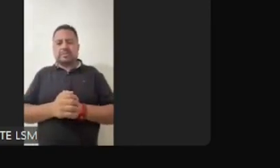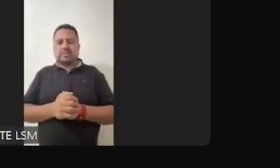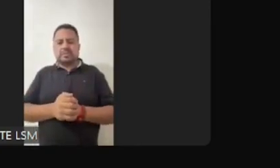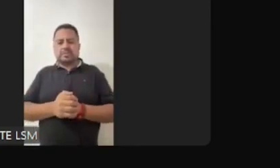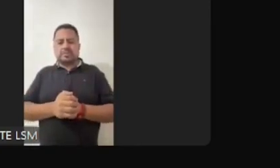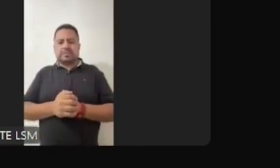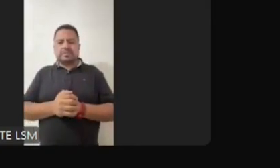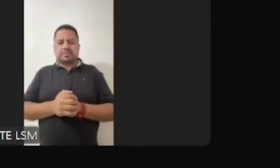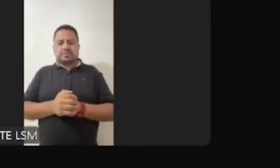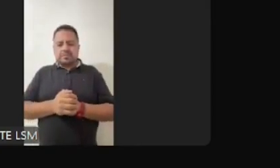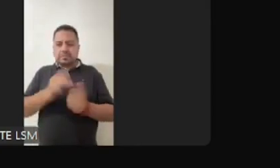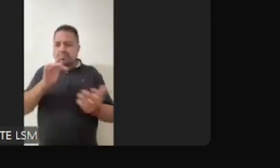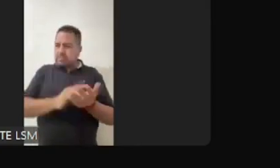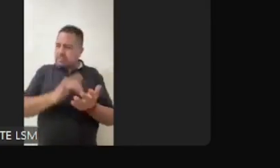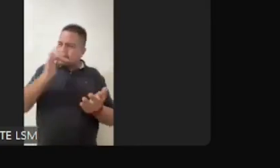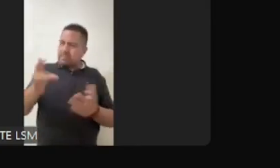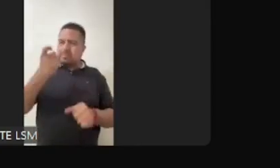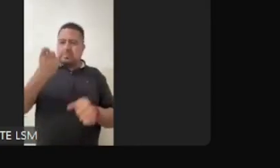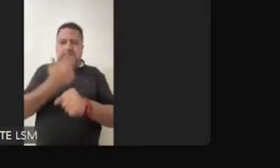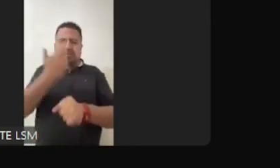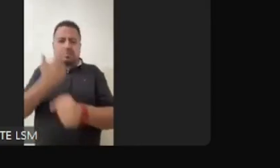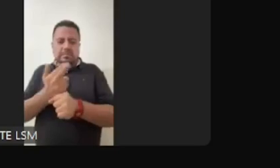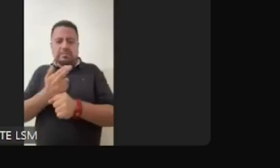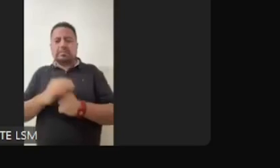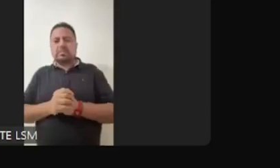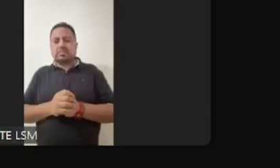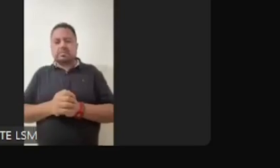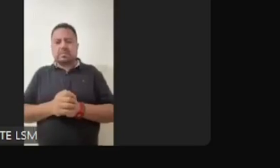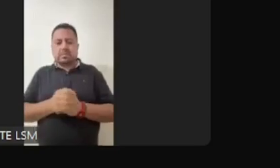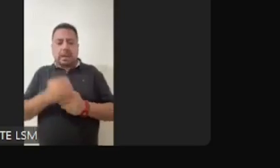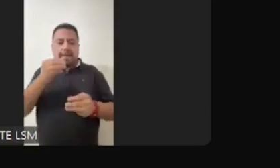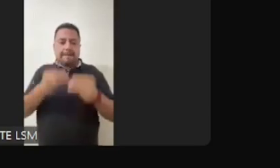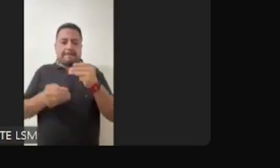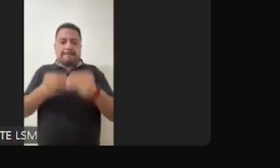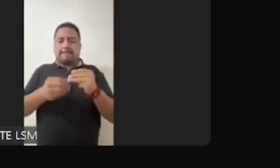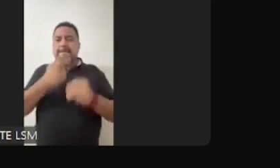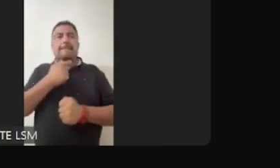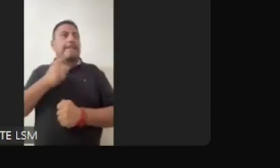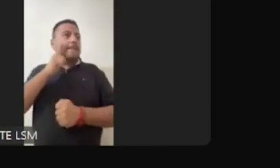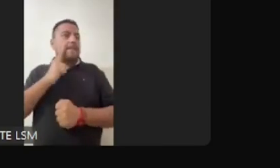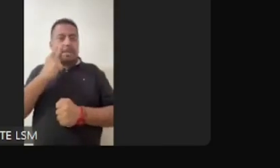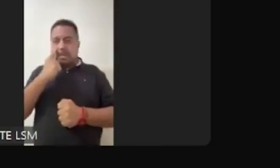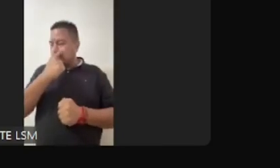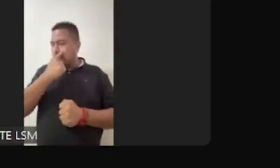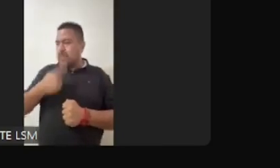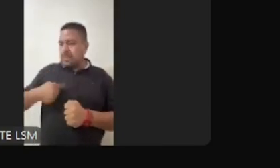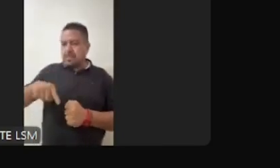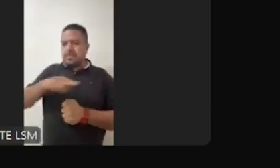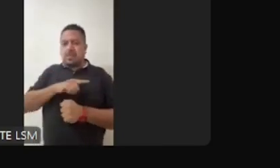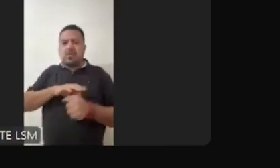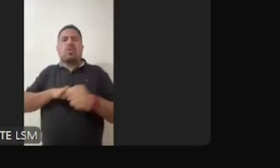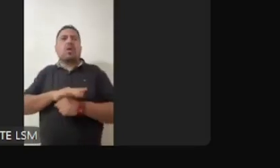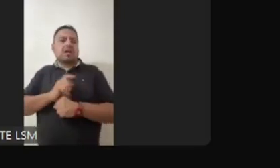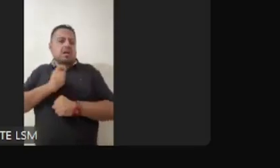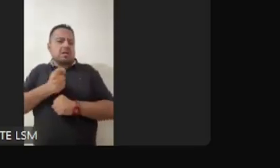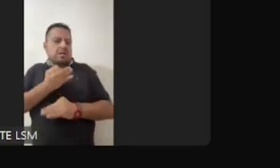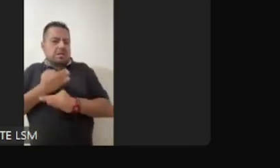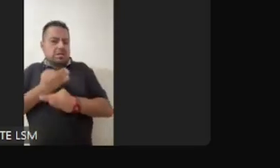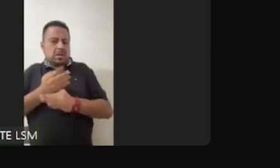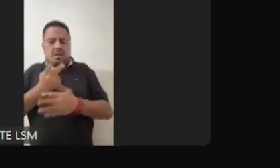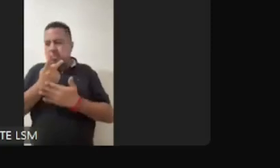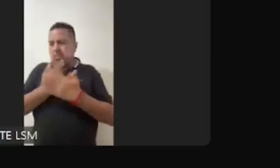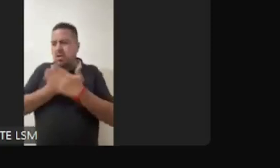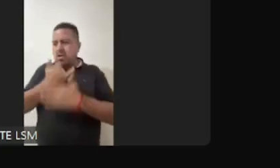magistrados Gracias secretaria magistrada magado está nuestra consideración los